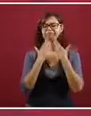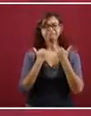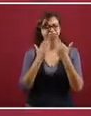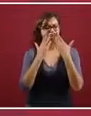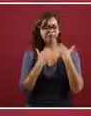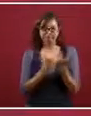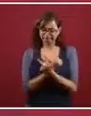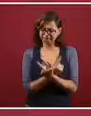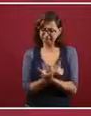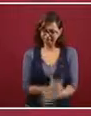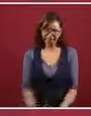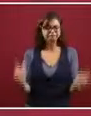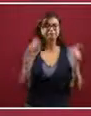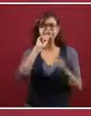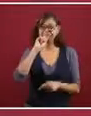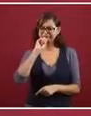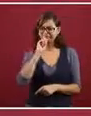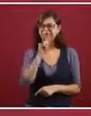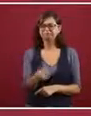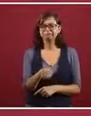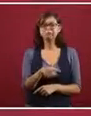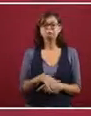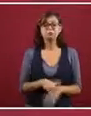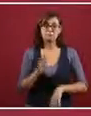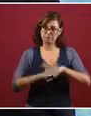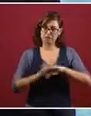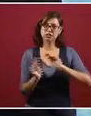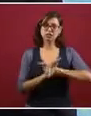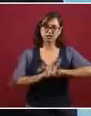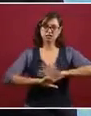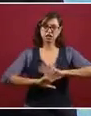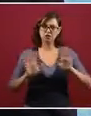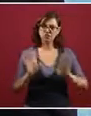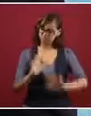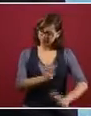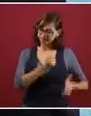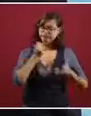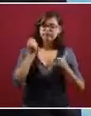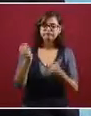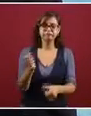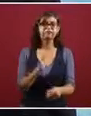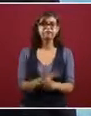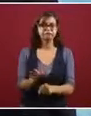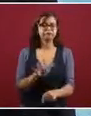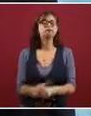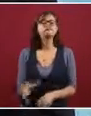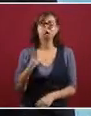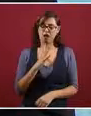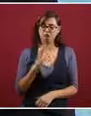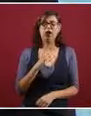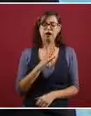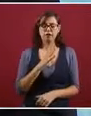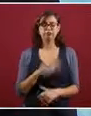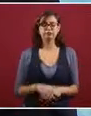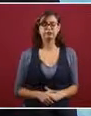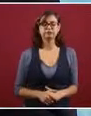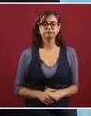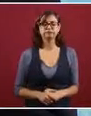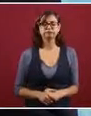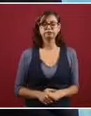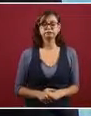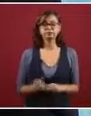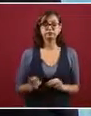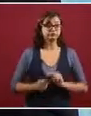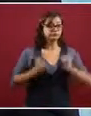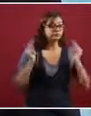También, para que quede claro, todo lo que se requiera y